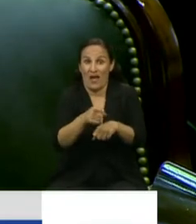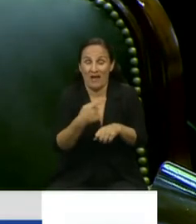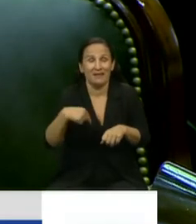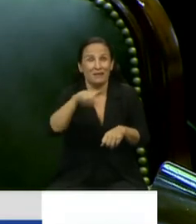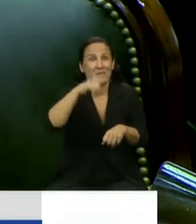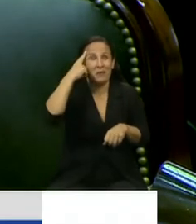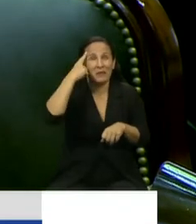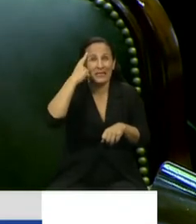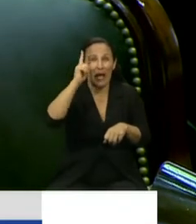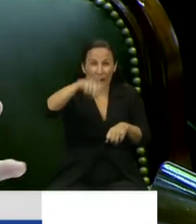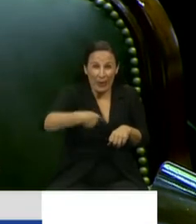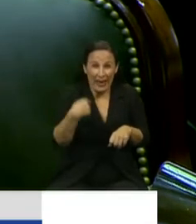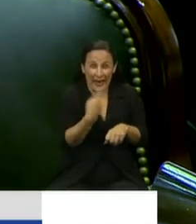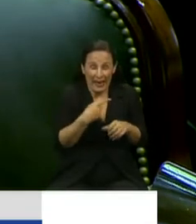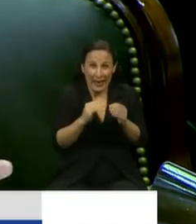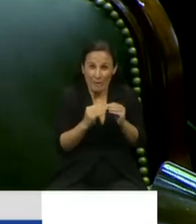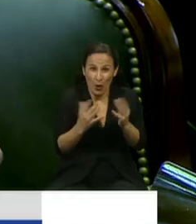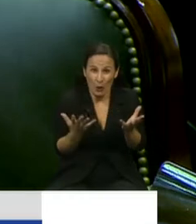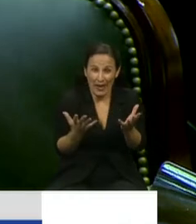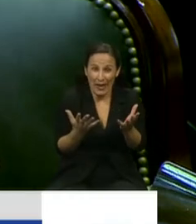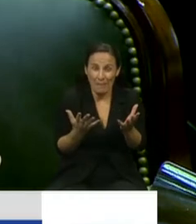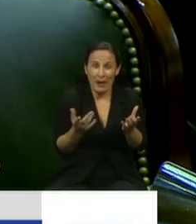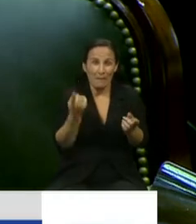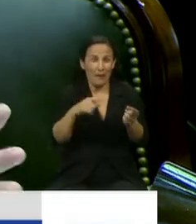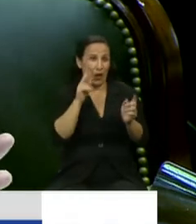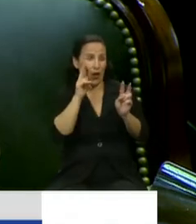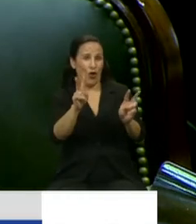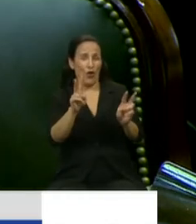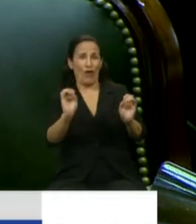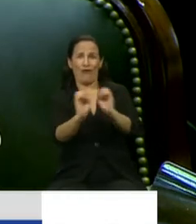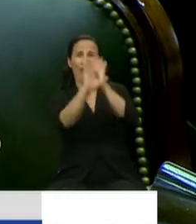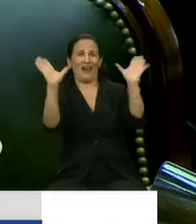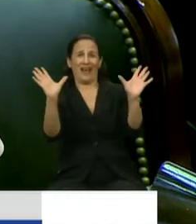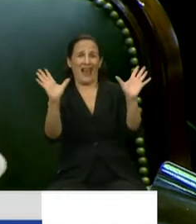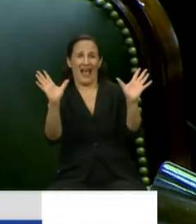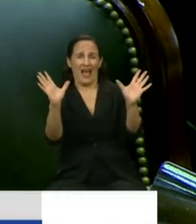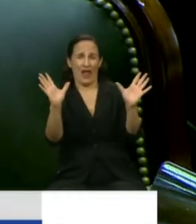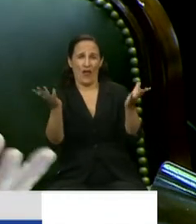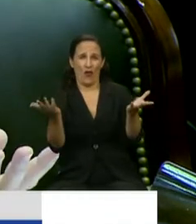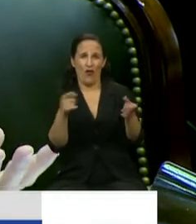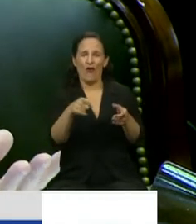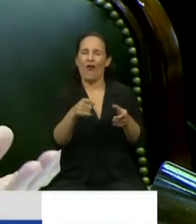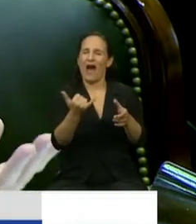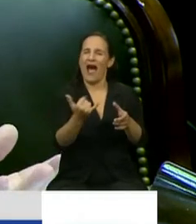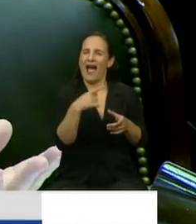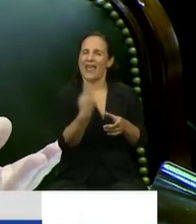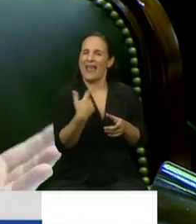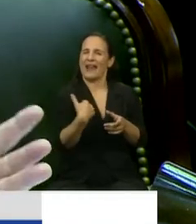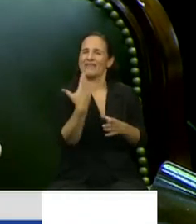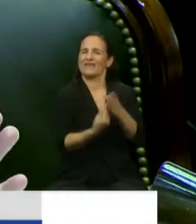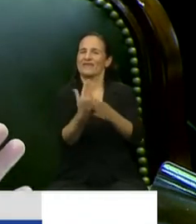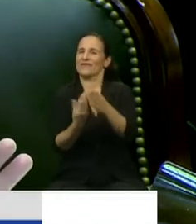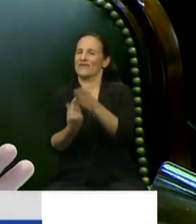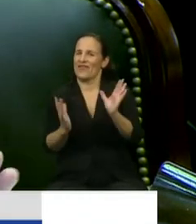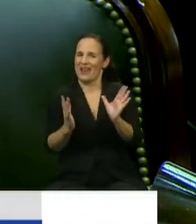este brete e iba a resultar tan claro aquellas deficiencias institucionales que tenemos como país y